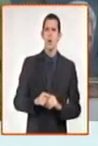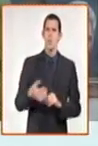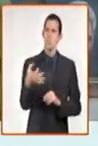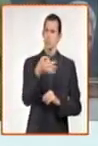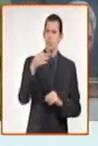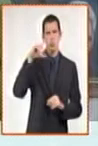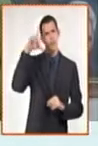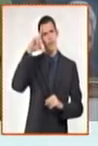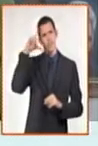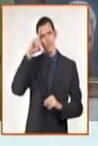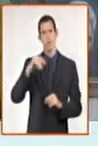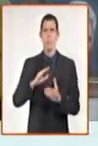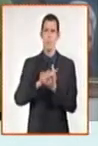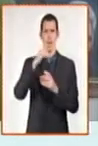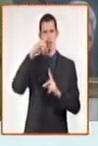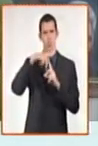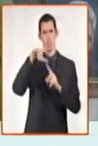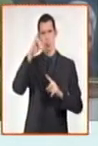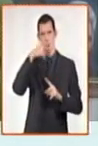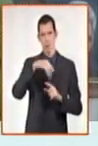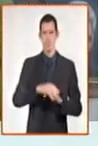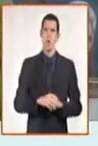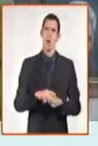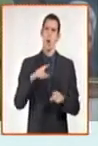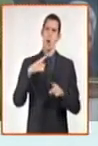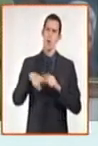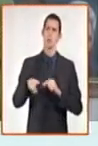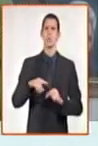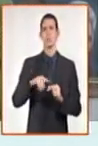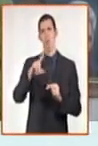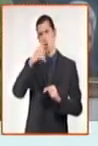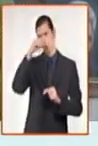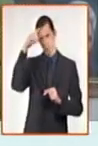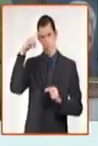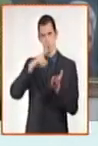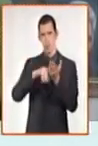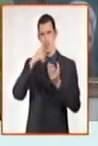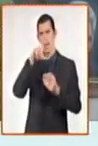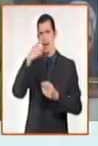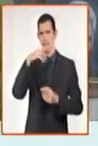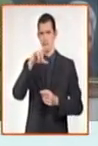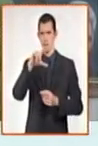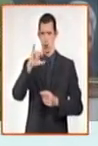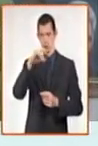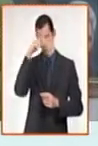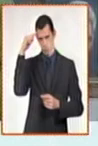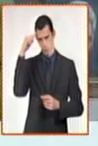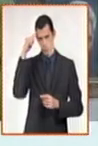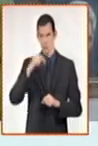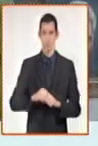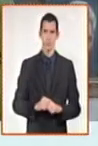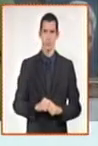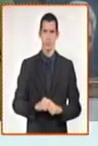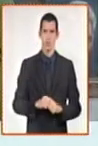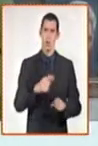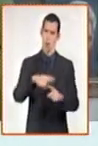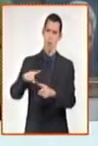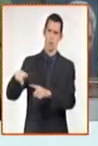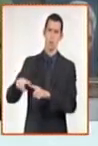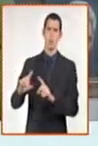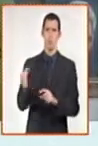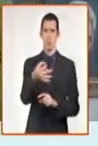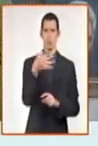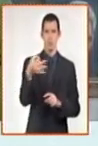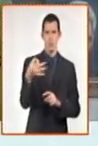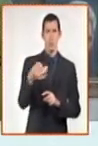Manto, municipio Guanes, municipio Los Palacios, y es posible a partir de ya de que en la tarde noche también alguna parte